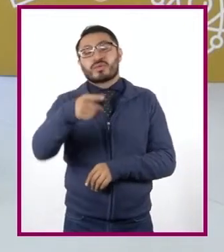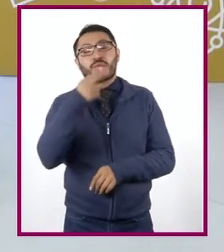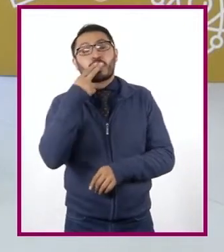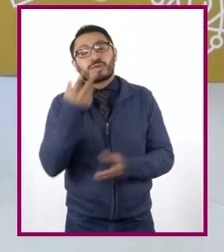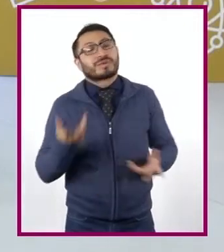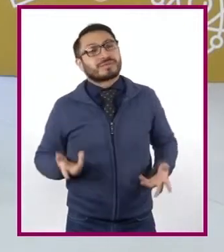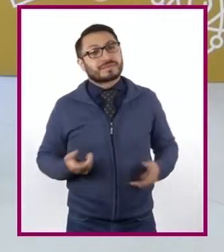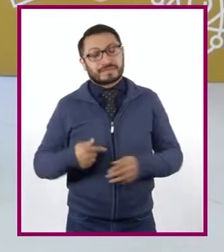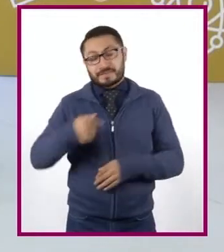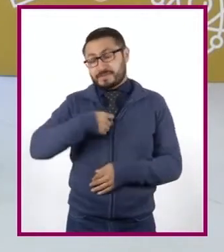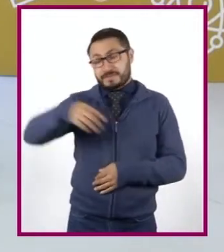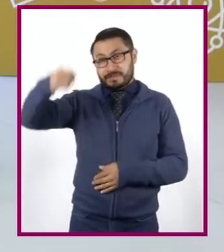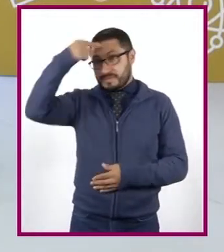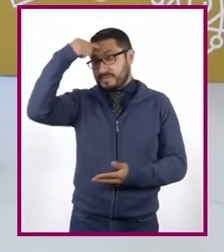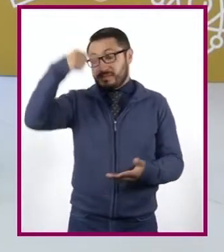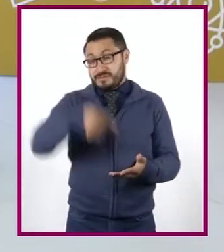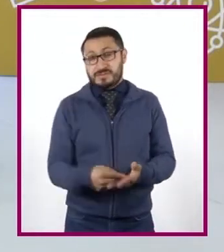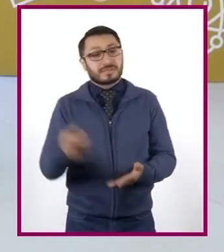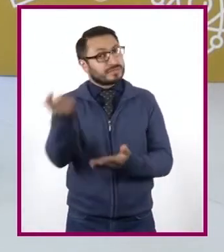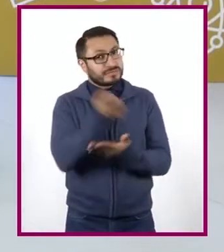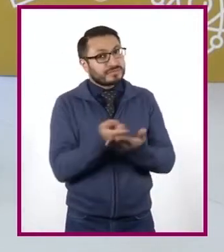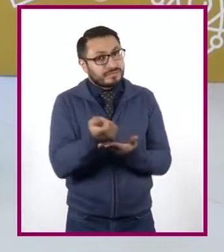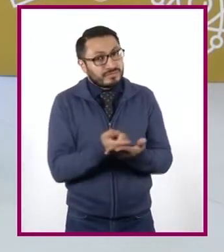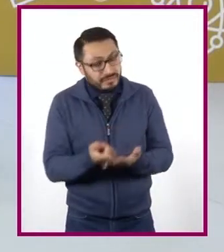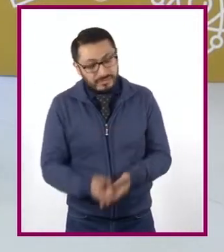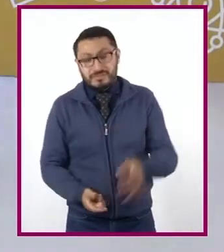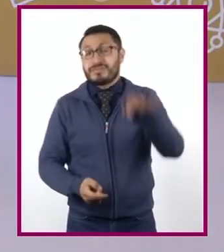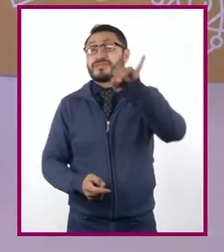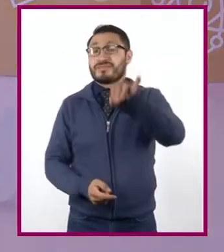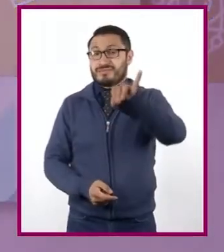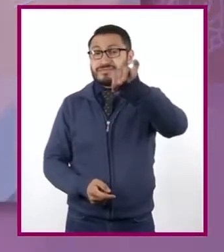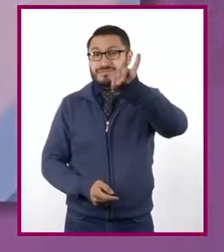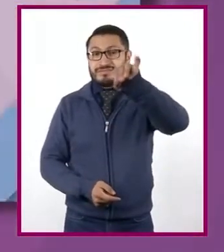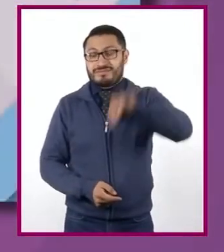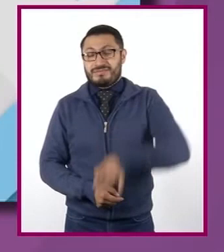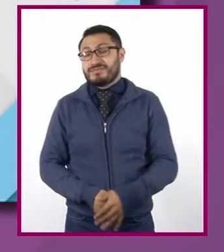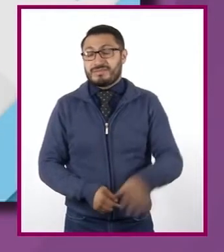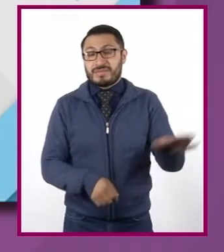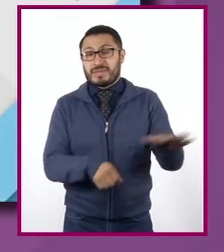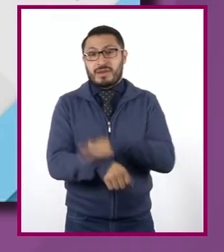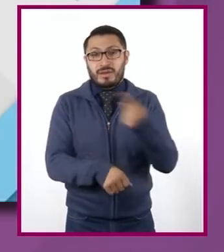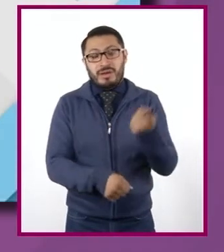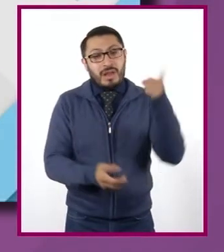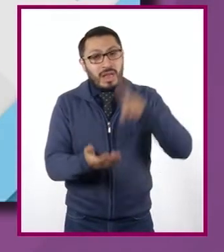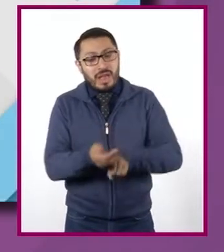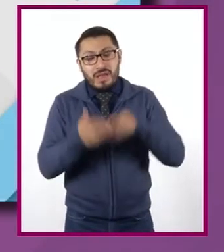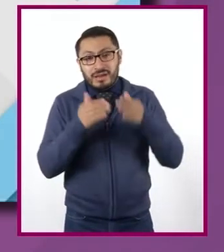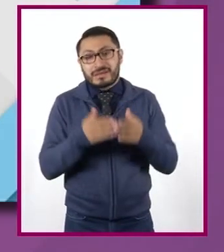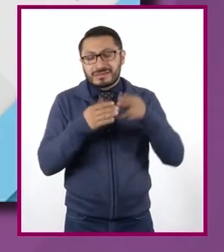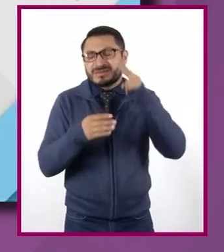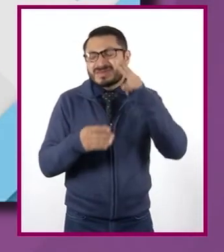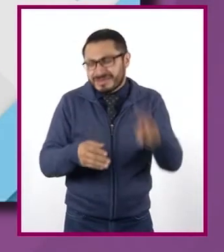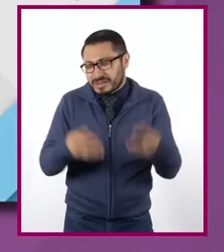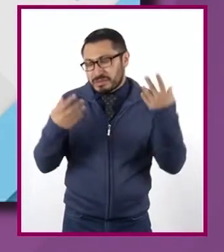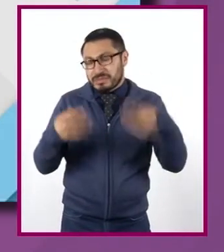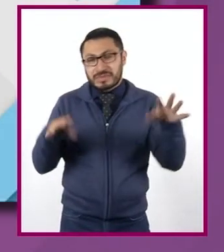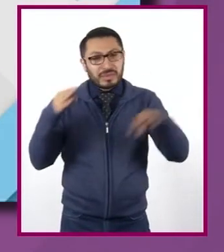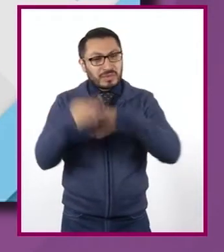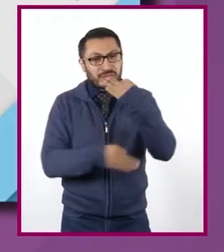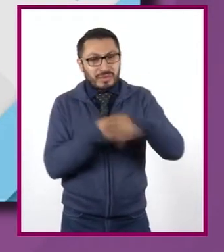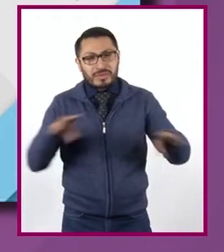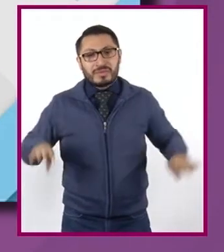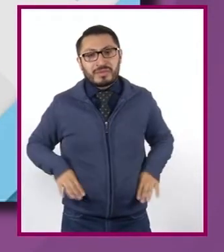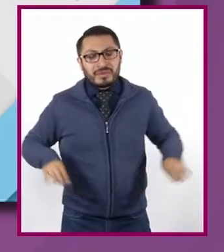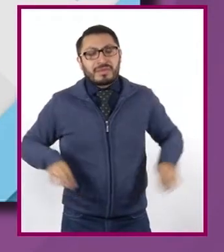Pues pienso que un dibujo. Exacto, porque en él puedes observar claramente todos los